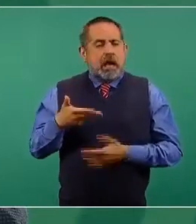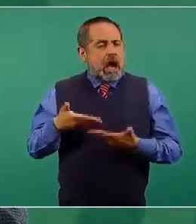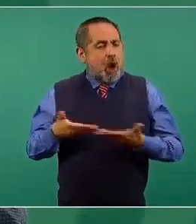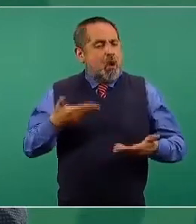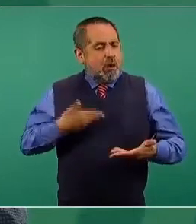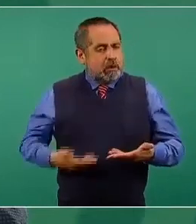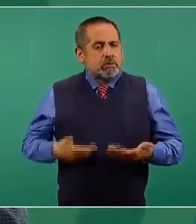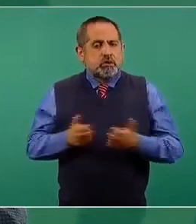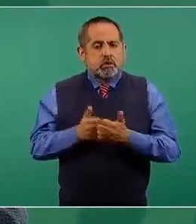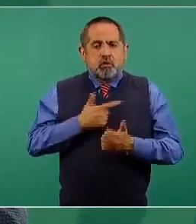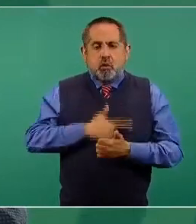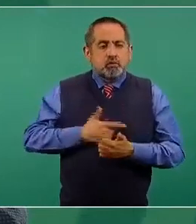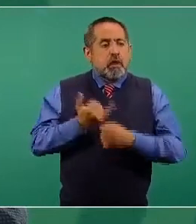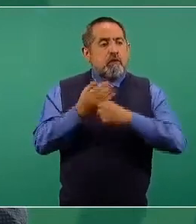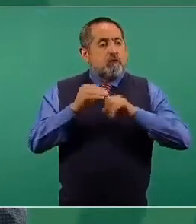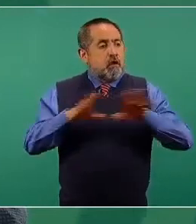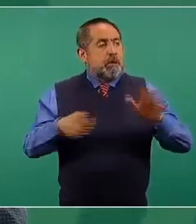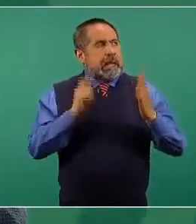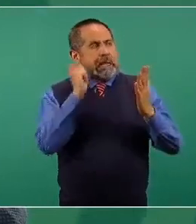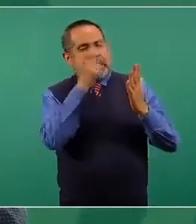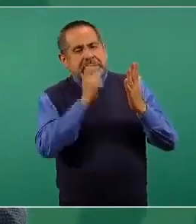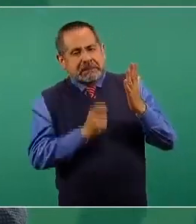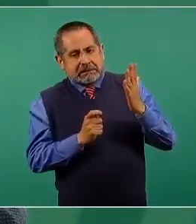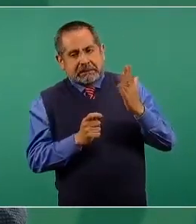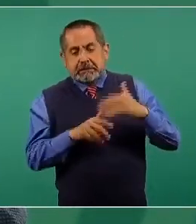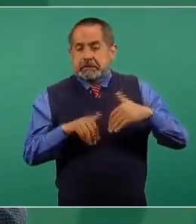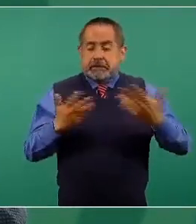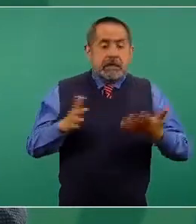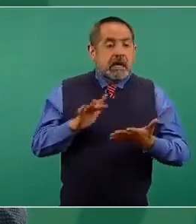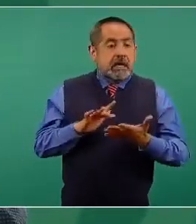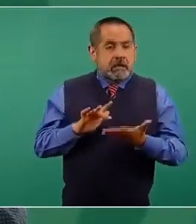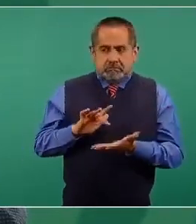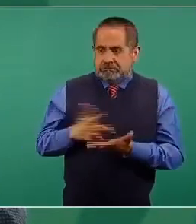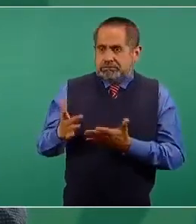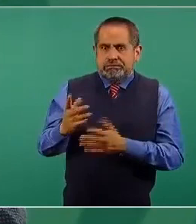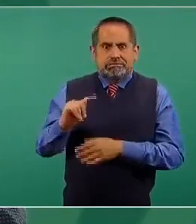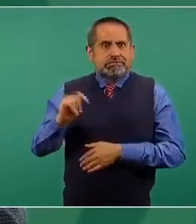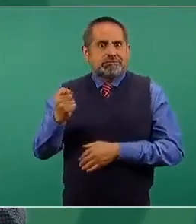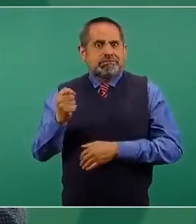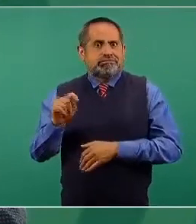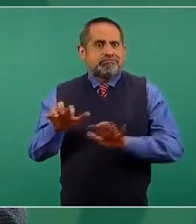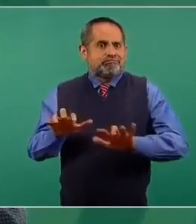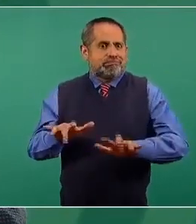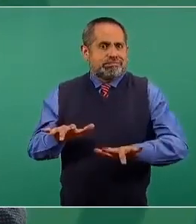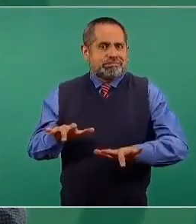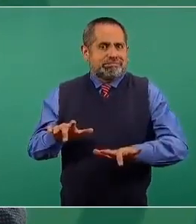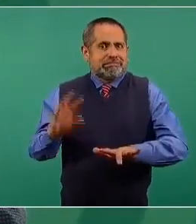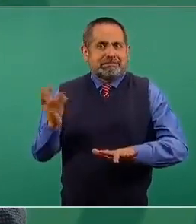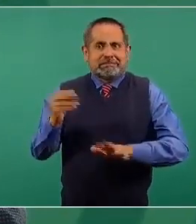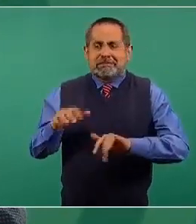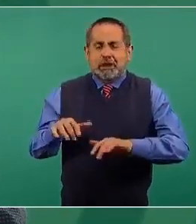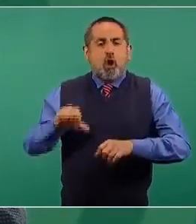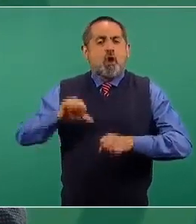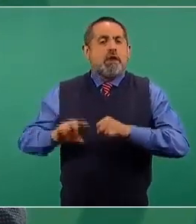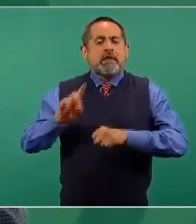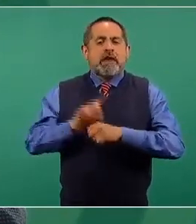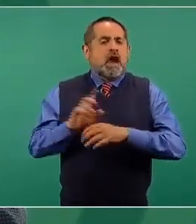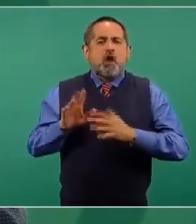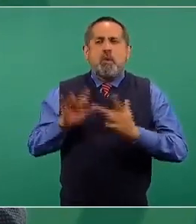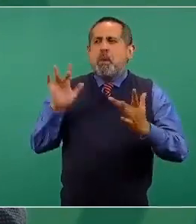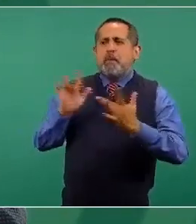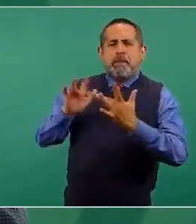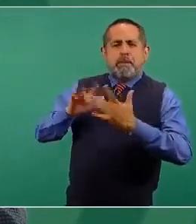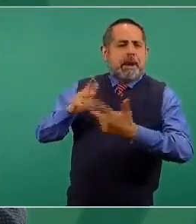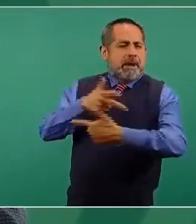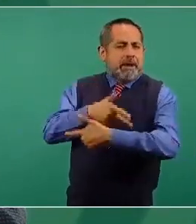de compartirles el informe técnico. Y gracias a la tecnología y a los medios digitales, el día de hoy nos estará